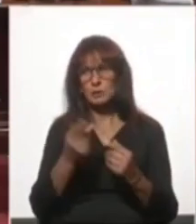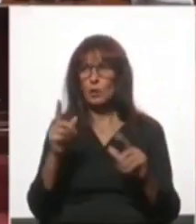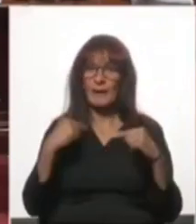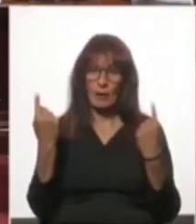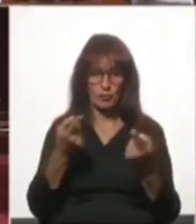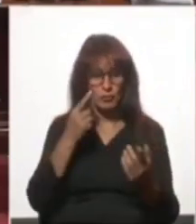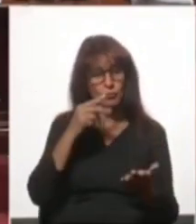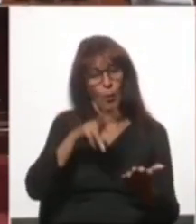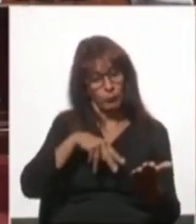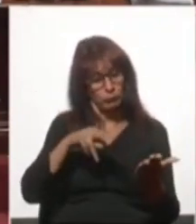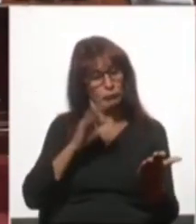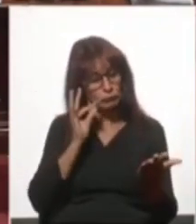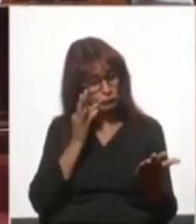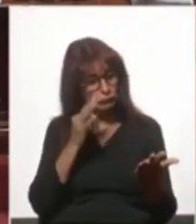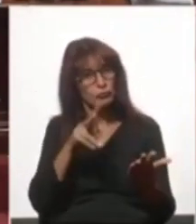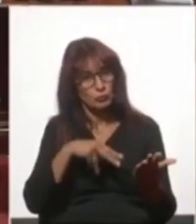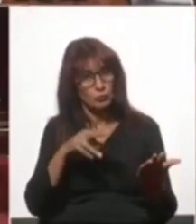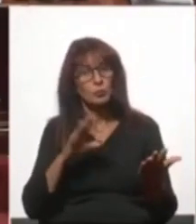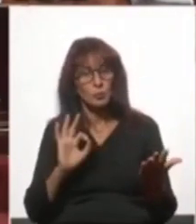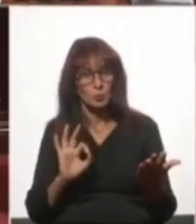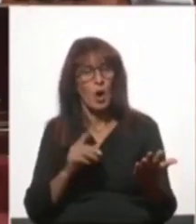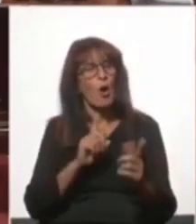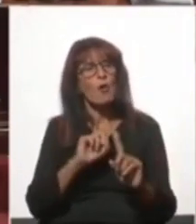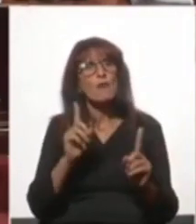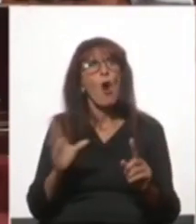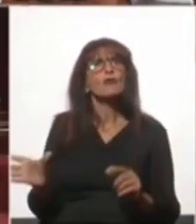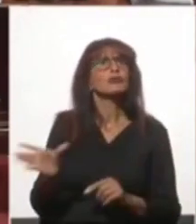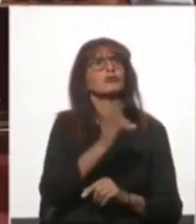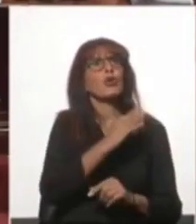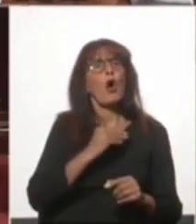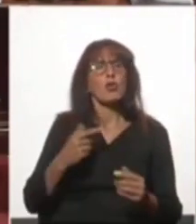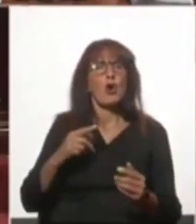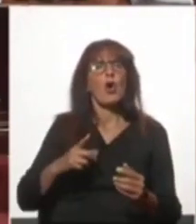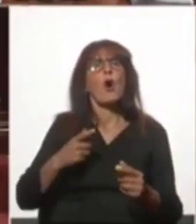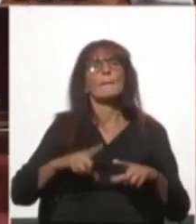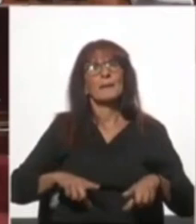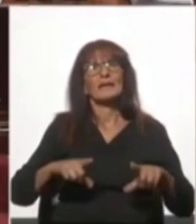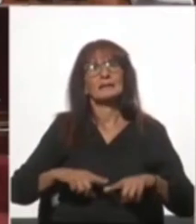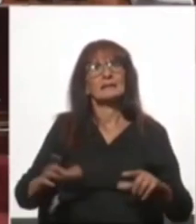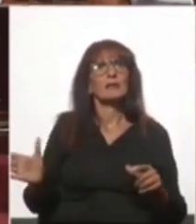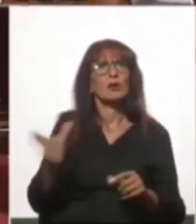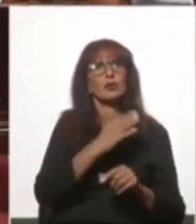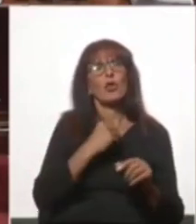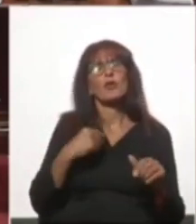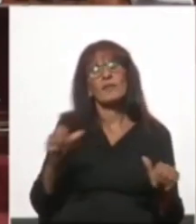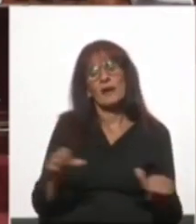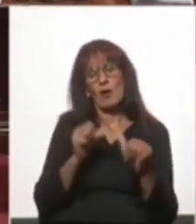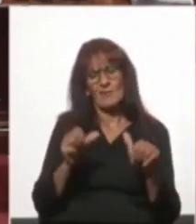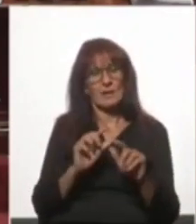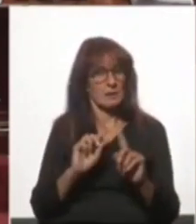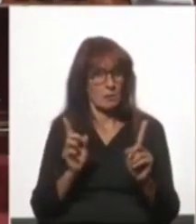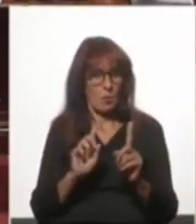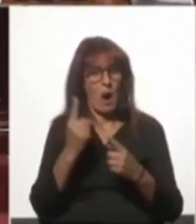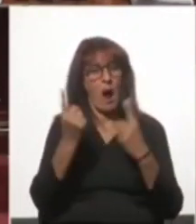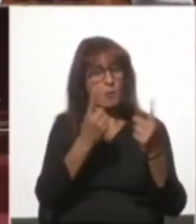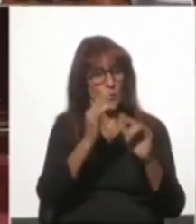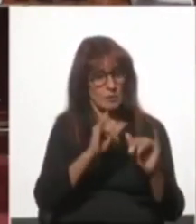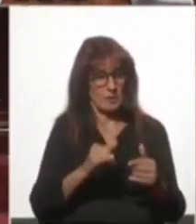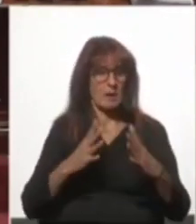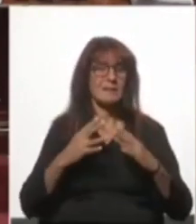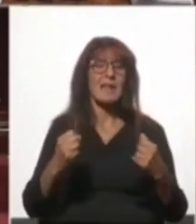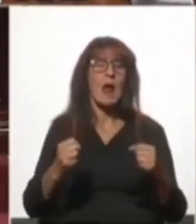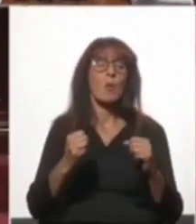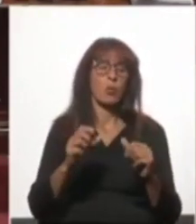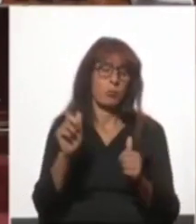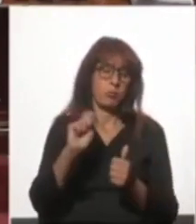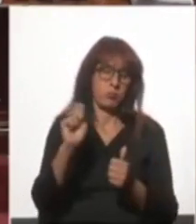ojos. No todos los ministerios trajeron una visión de lo que van a hacer, pero algunos sí. El Ministerio de Salud Pública,